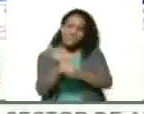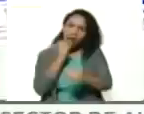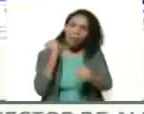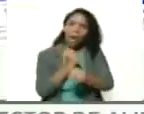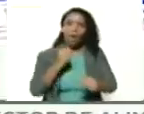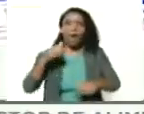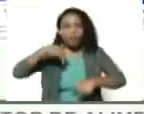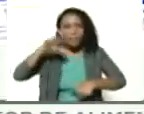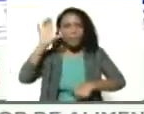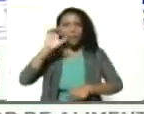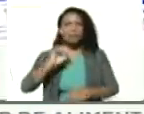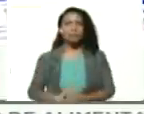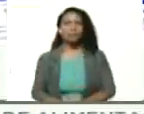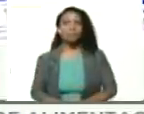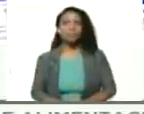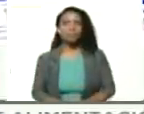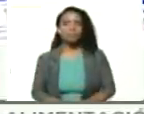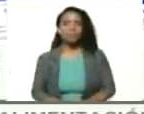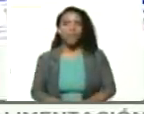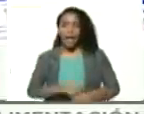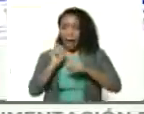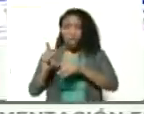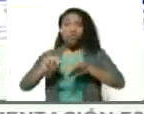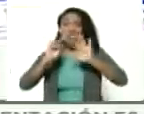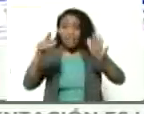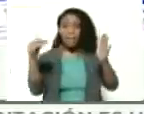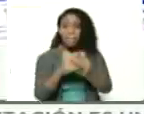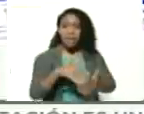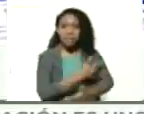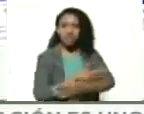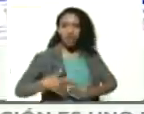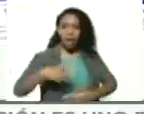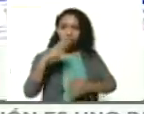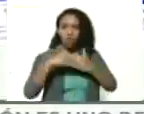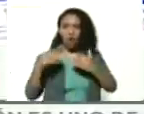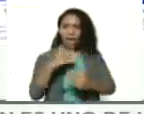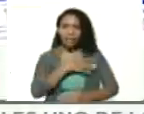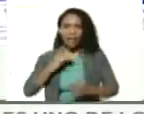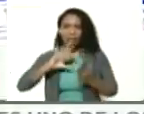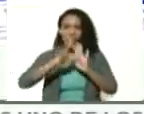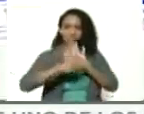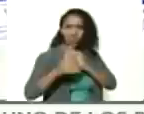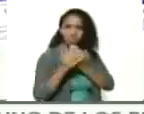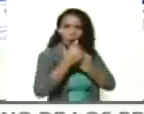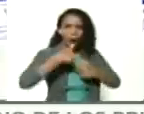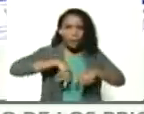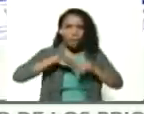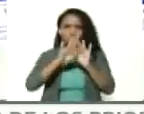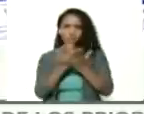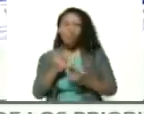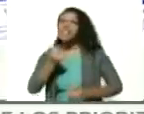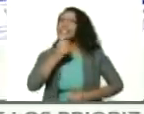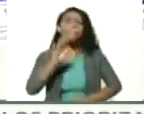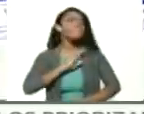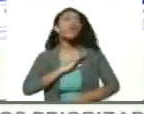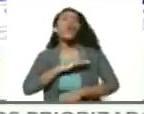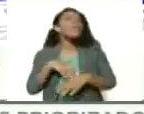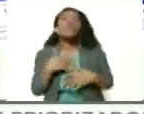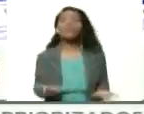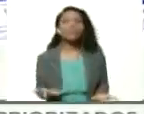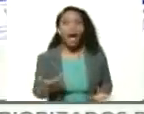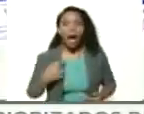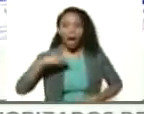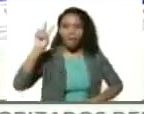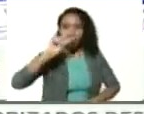país. Esos 7.000 millones de dólares nos los tienen secuestrados en el mundo. ¿A quién le pertenece? A